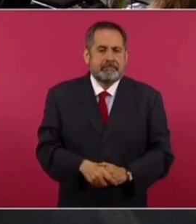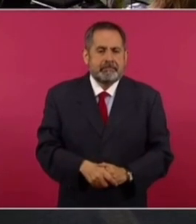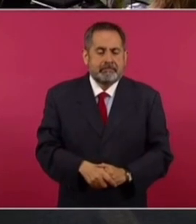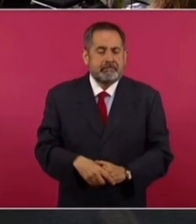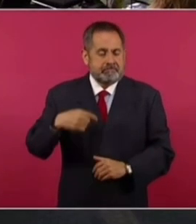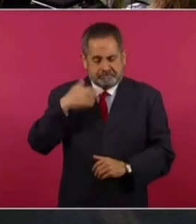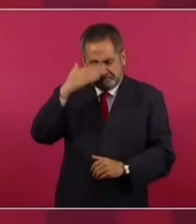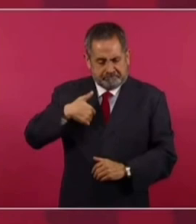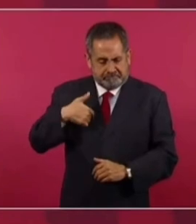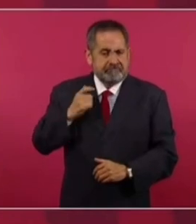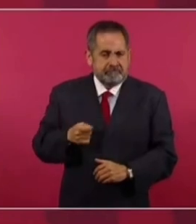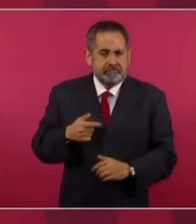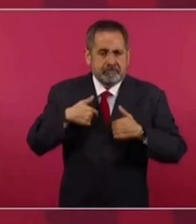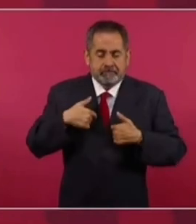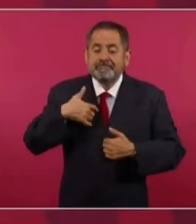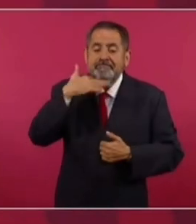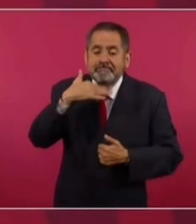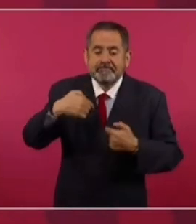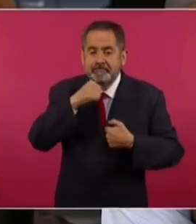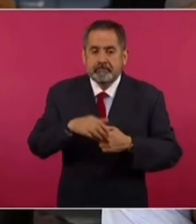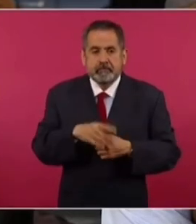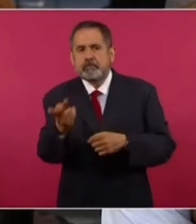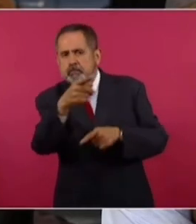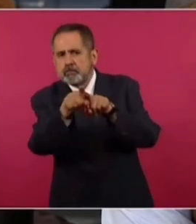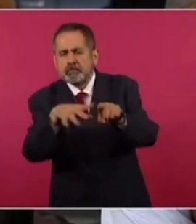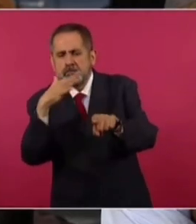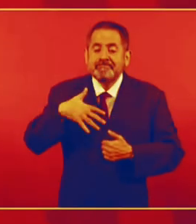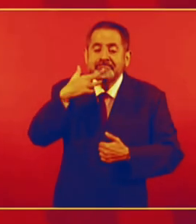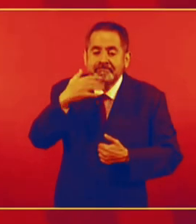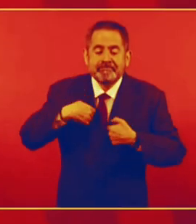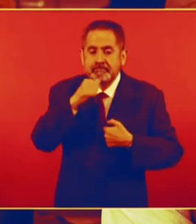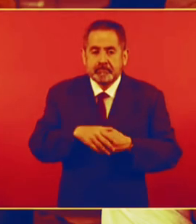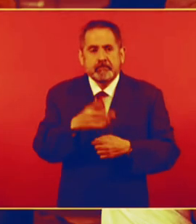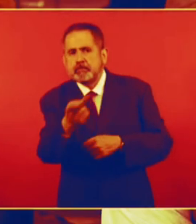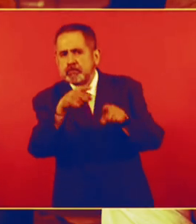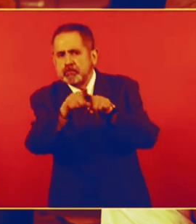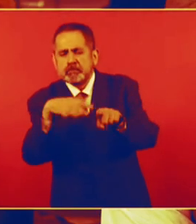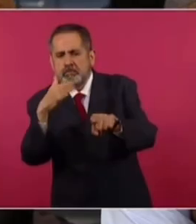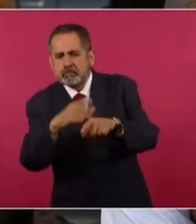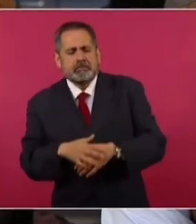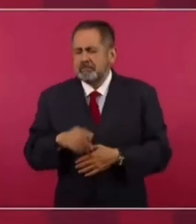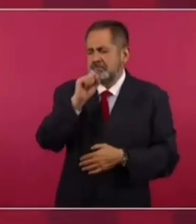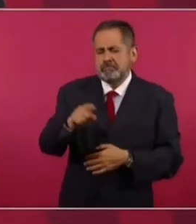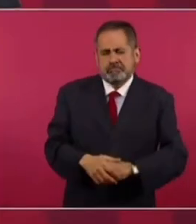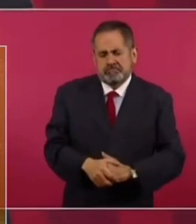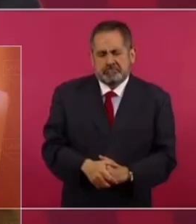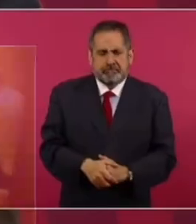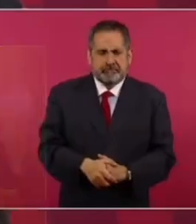Y lo que sé es de que pues yo no soy corrupto. ¿Y su hermano? Tampoco. ¿Y su hermano? Tampoco.